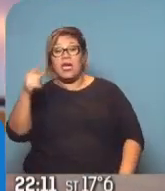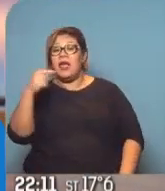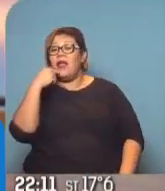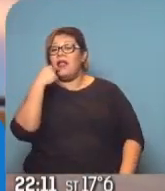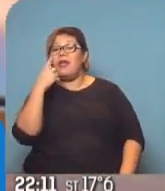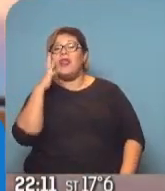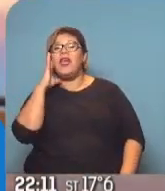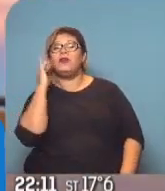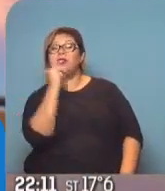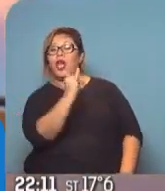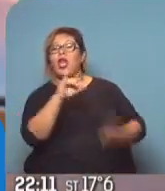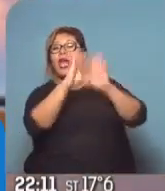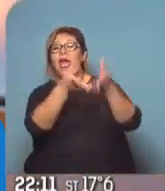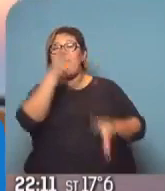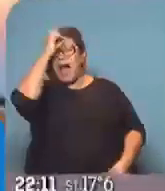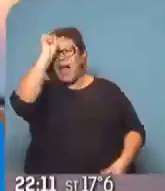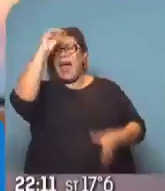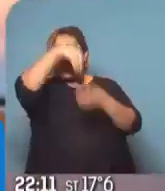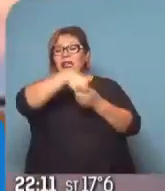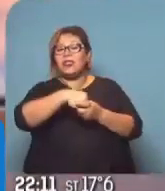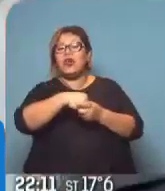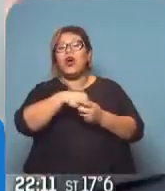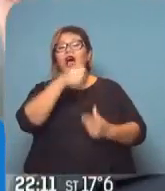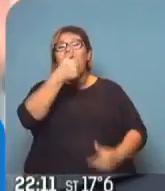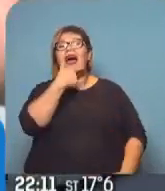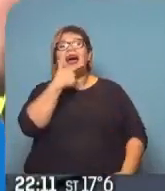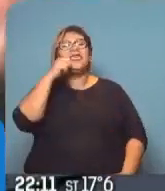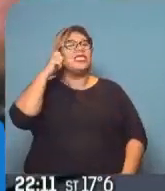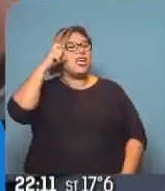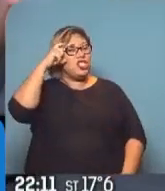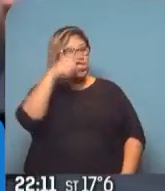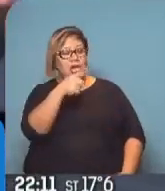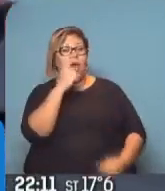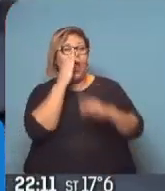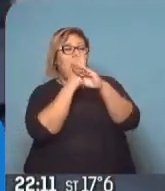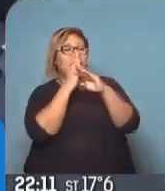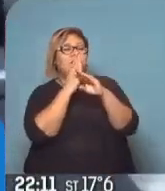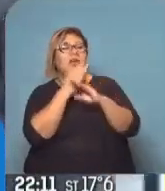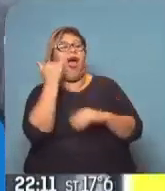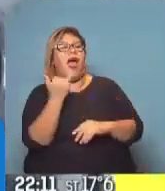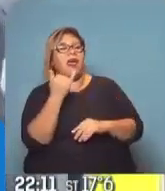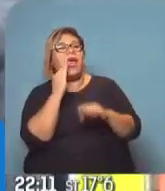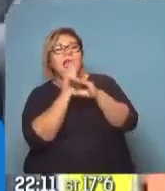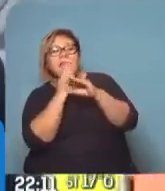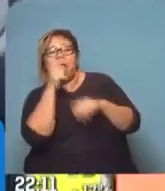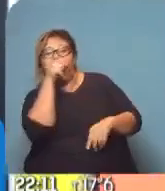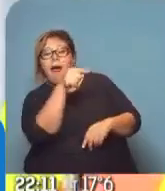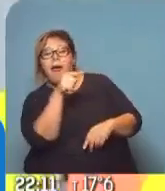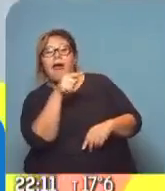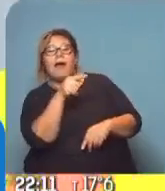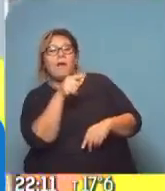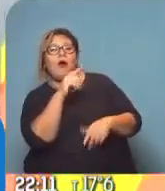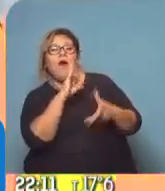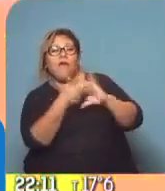espiando en la embajada. O sea, se formó una cosa que ya era insostenible, con lo cual te diría que cuando finalmente ocurrió